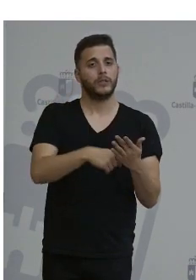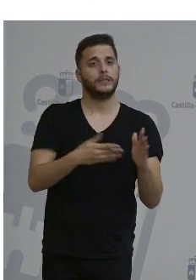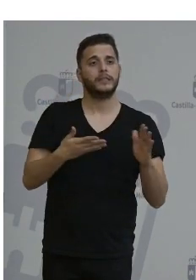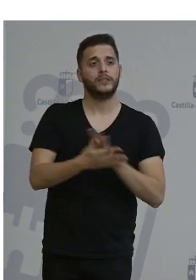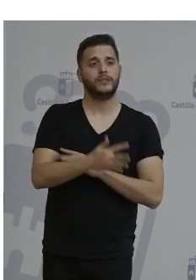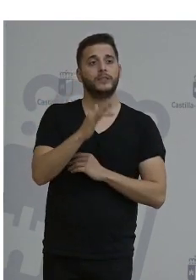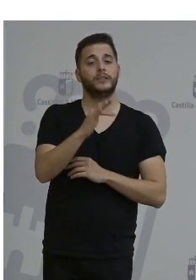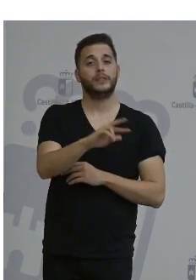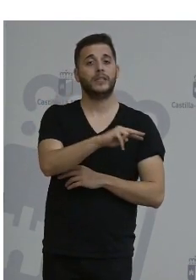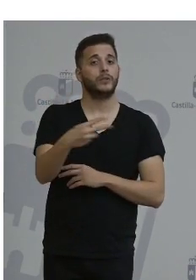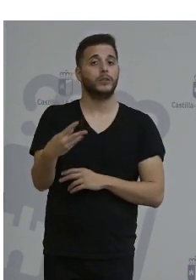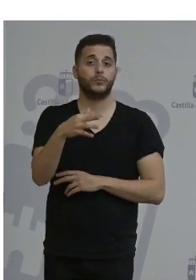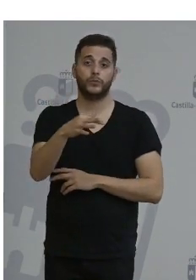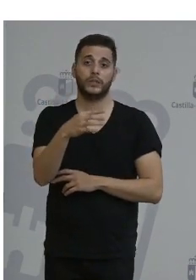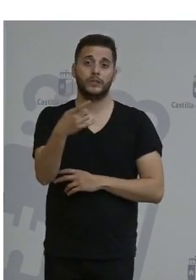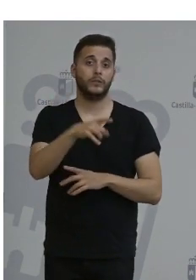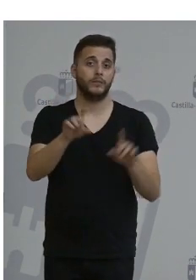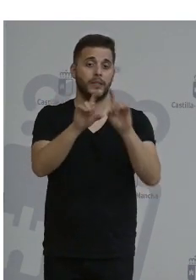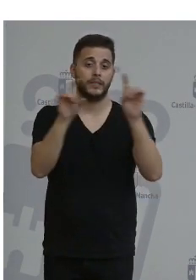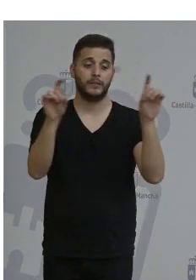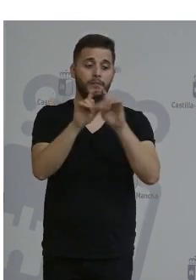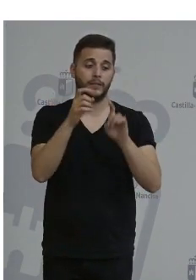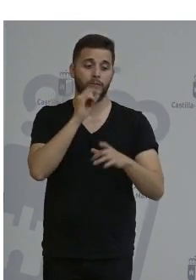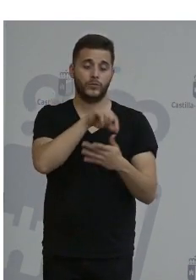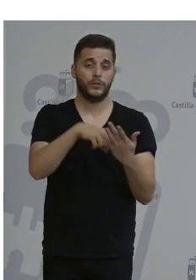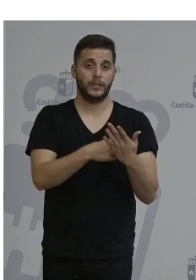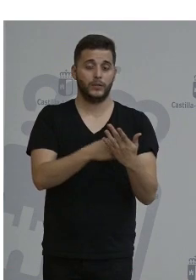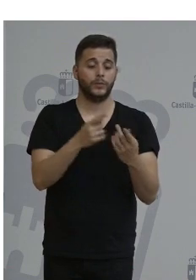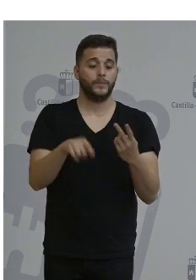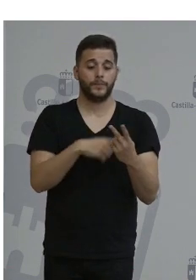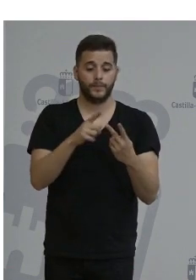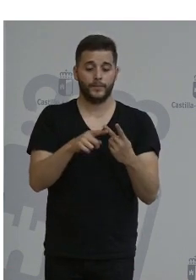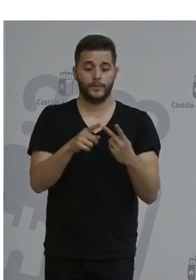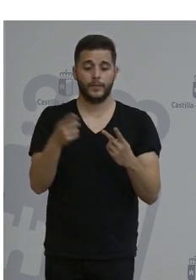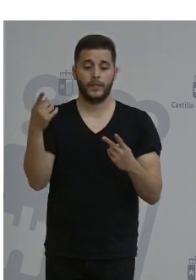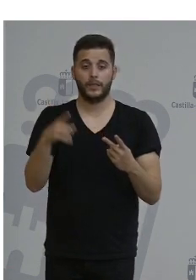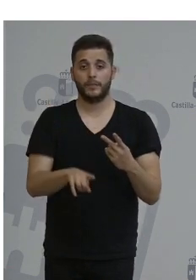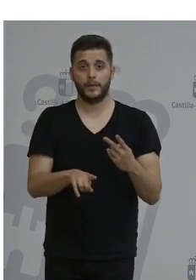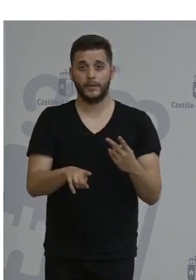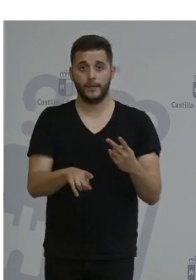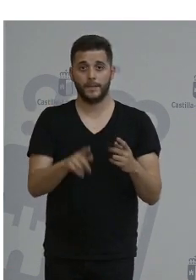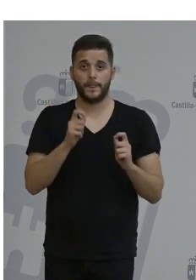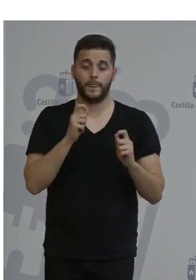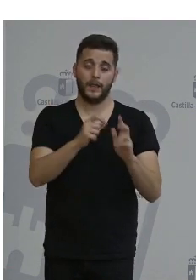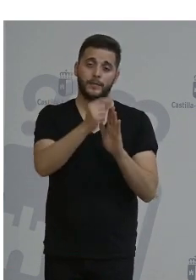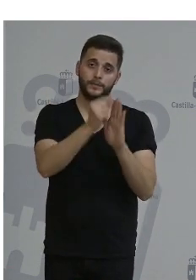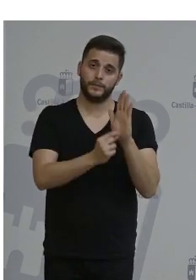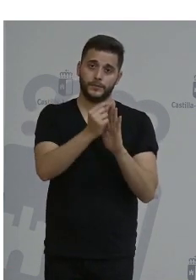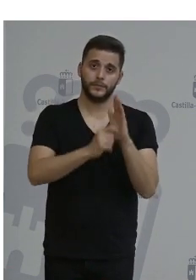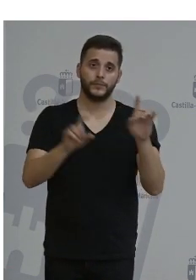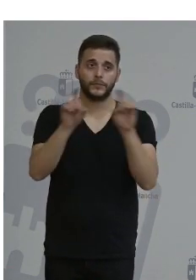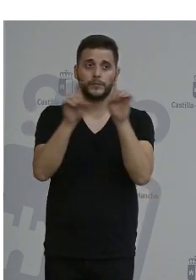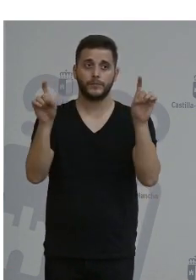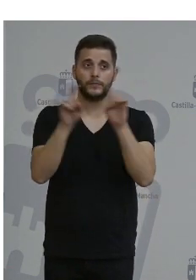beneficios a las empresas que lo están haciendo, eso por un lado, y luego dar pautas a las empresas que